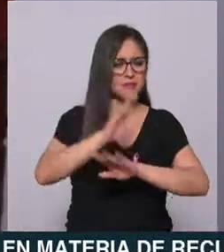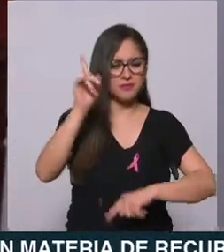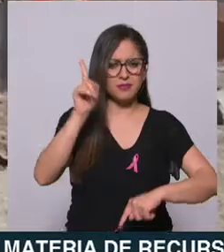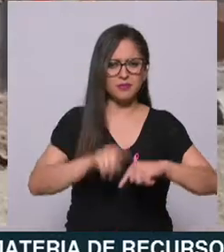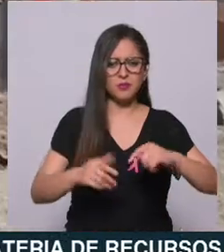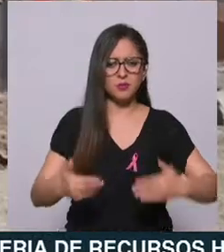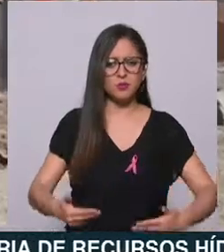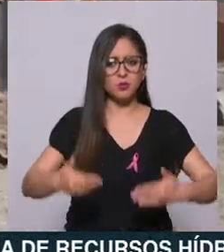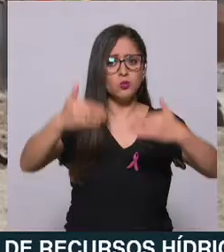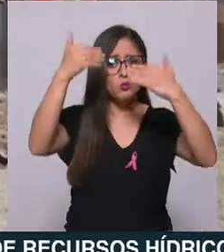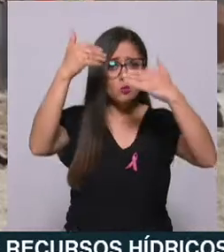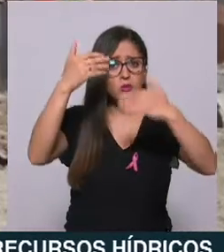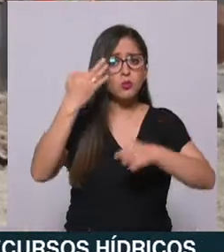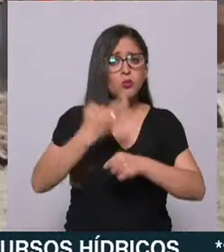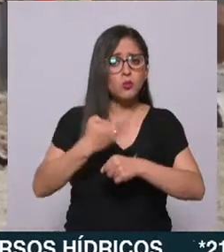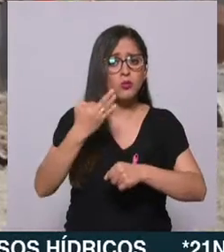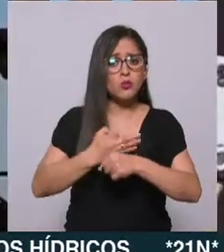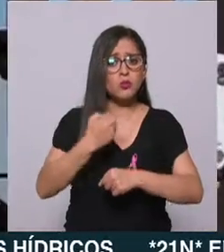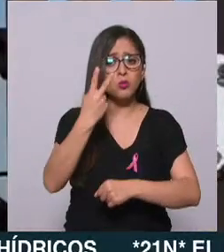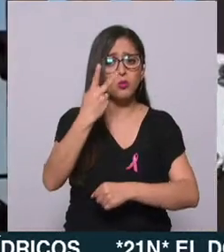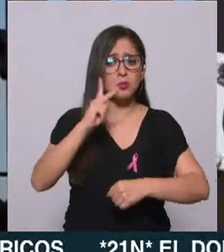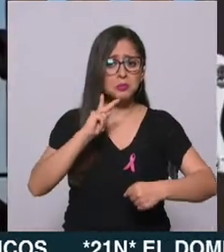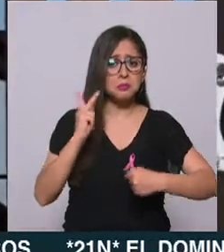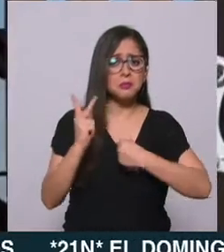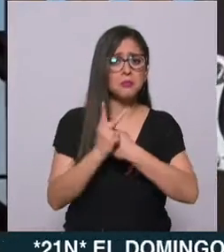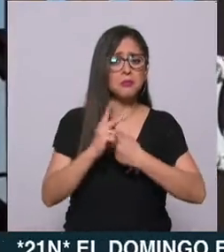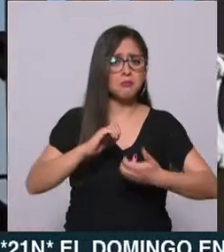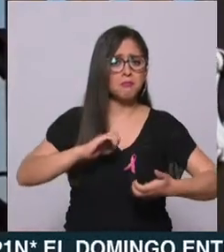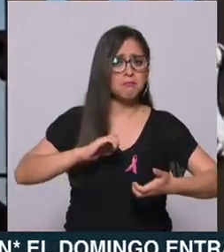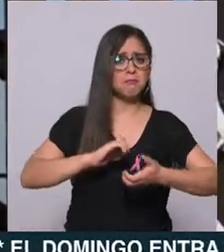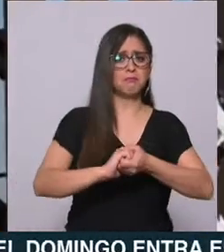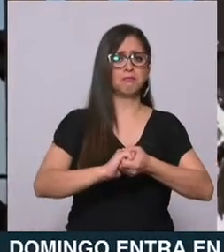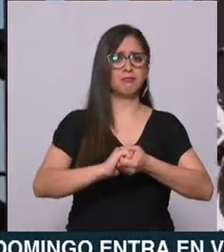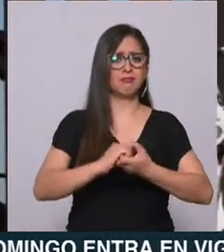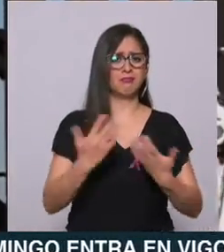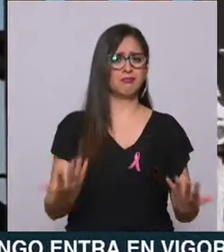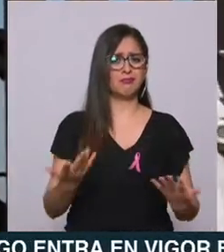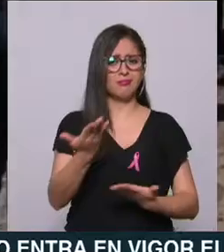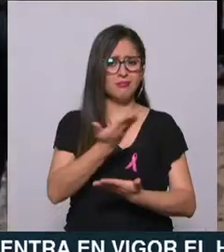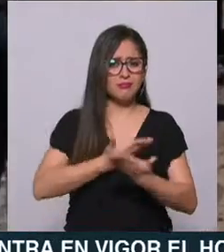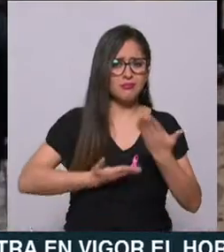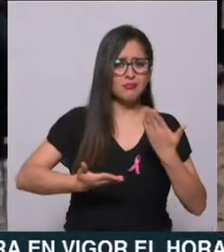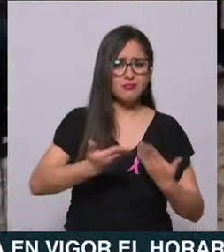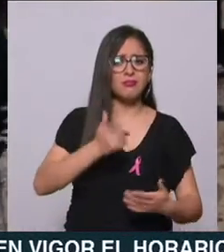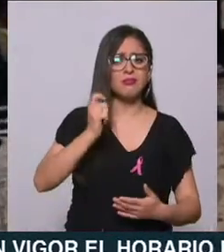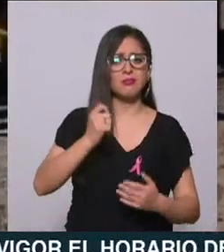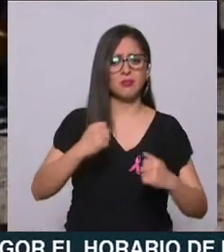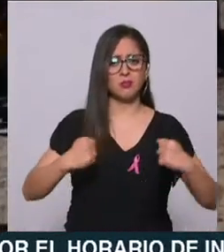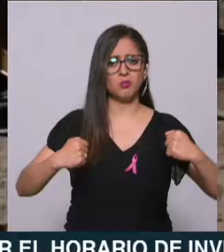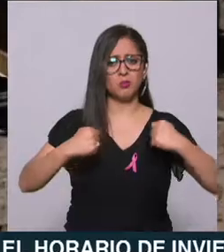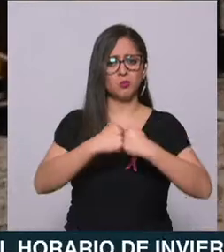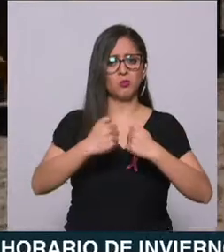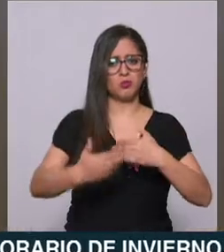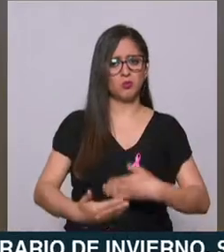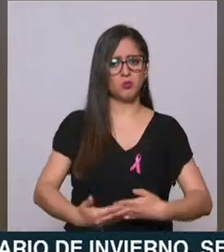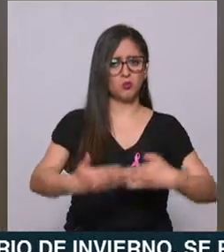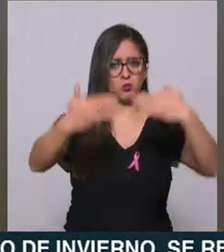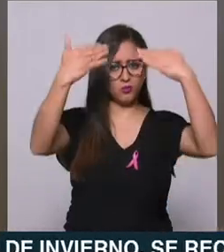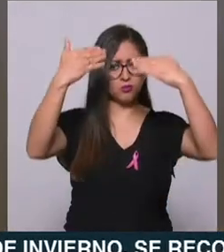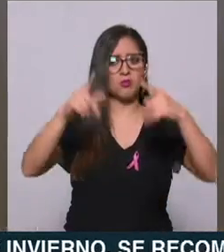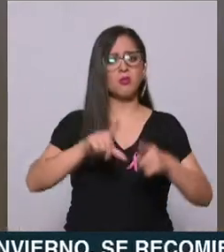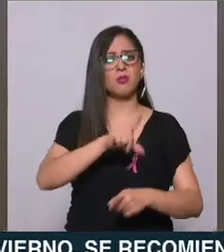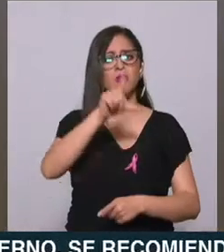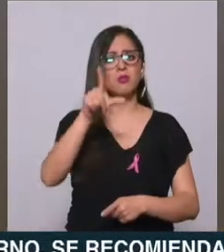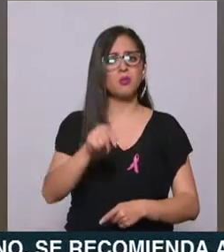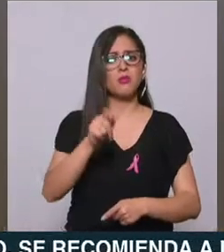hoy se construye un muro entre dos países amigos, dos países socios. Entonces hablamos de muros. Número 2, hablamos acerca